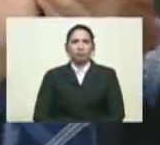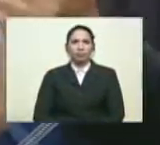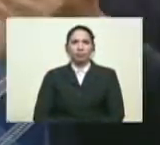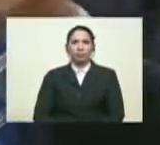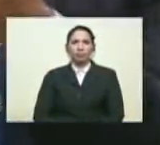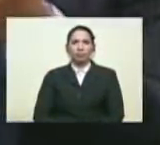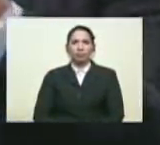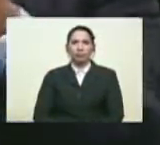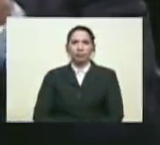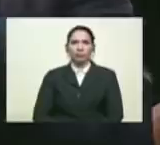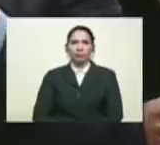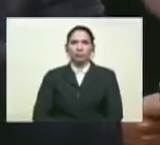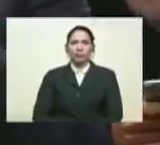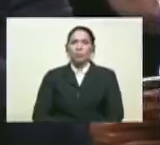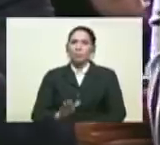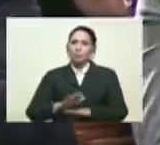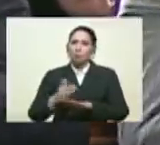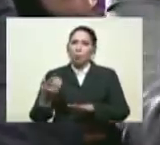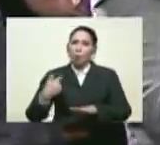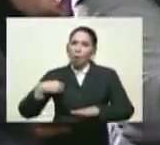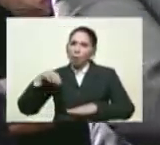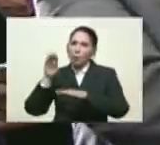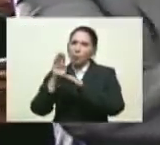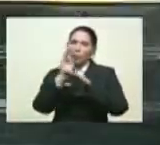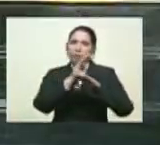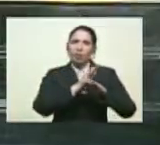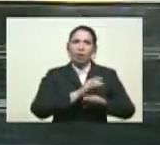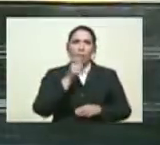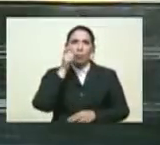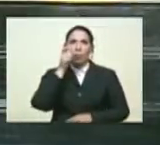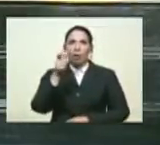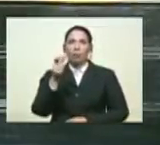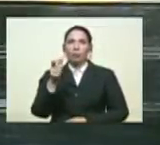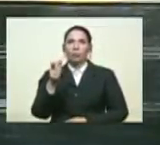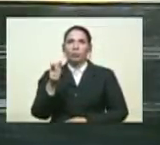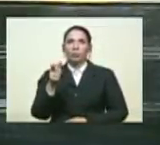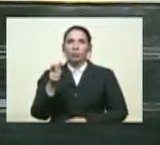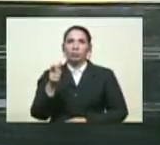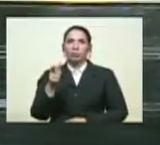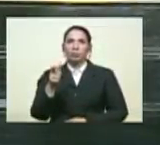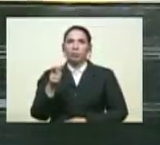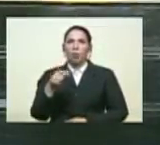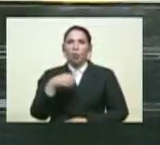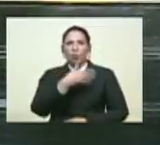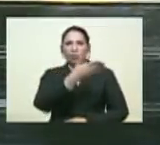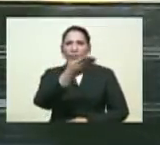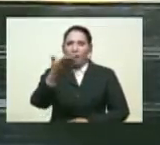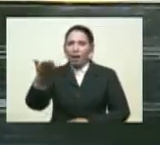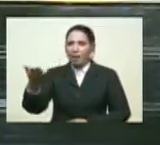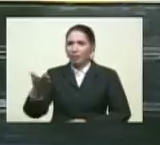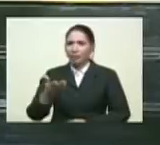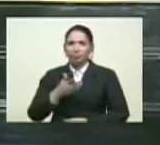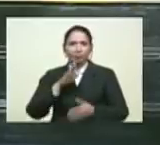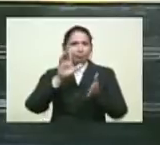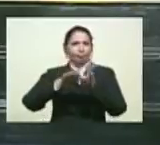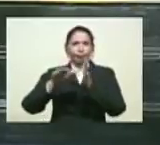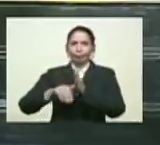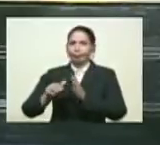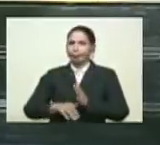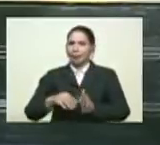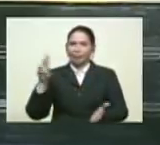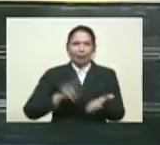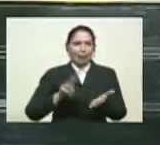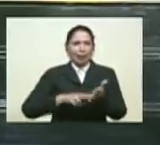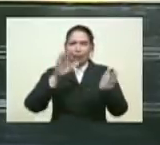porque protejo al pueblo y porque ustedes son unos sinvergüenza, unos verdaderos